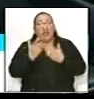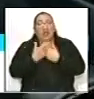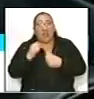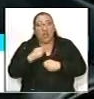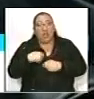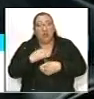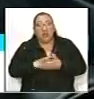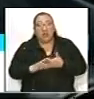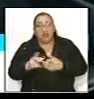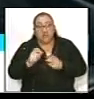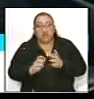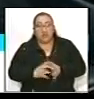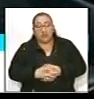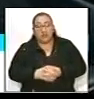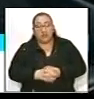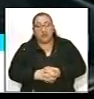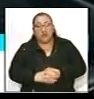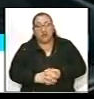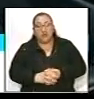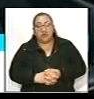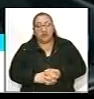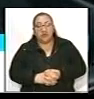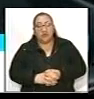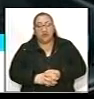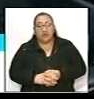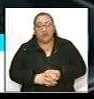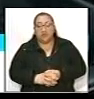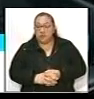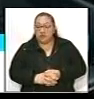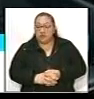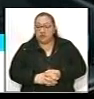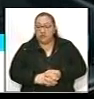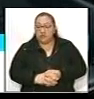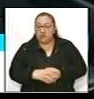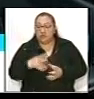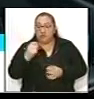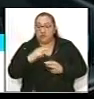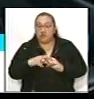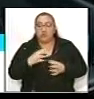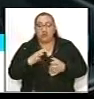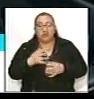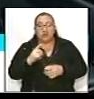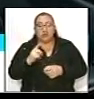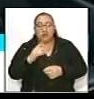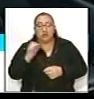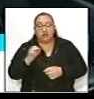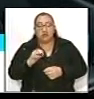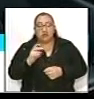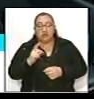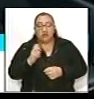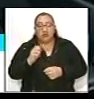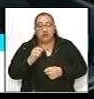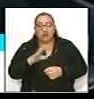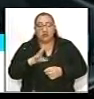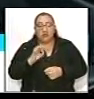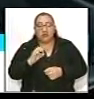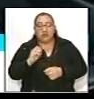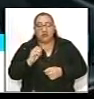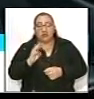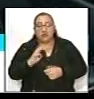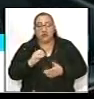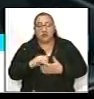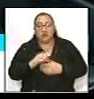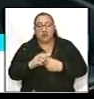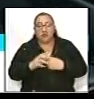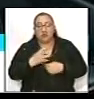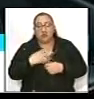Registro Único de Víctimas, estamos hablando de una población que tiene en promedio 50 o más años de